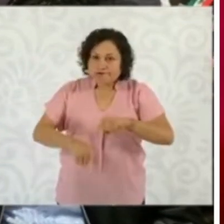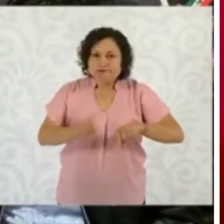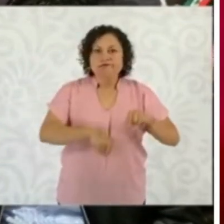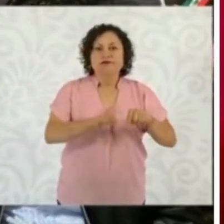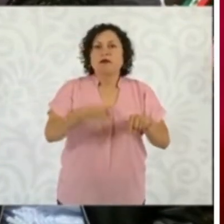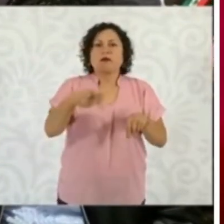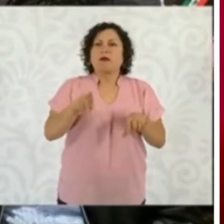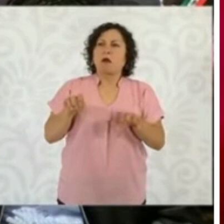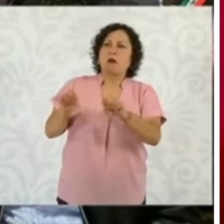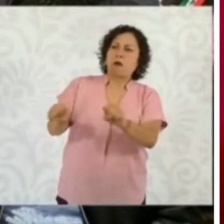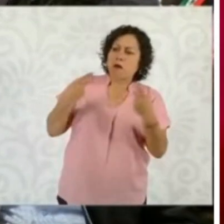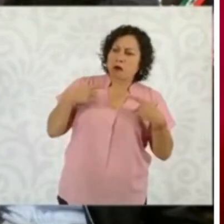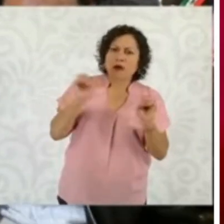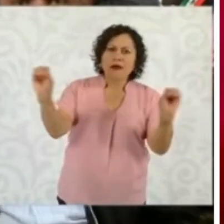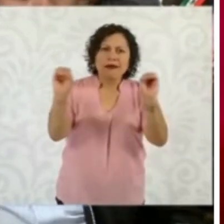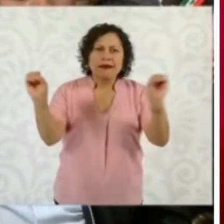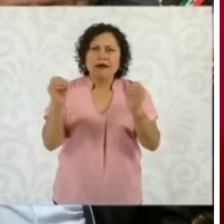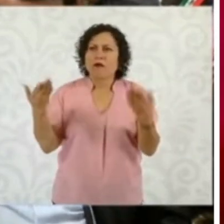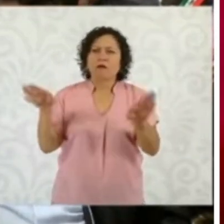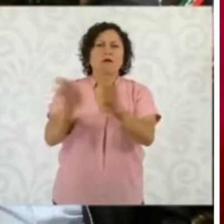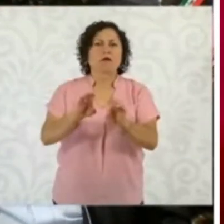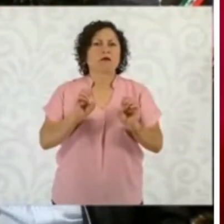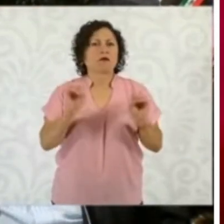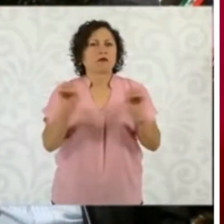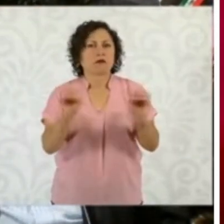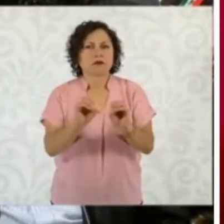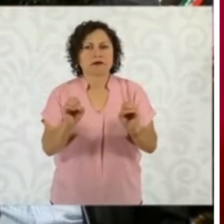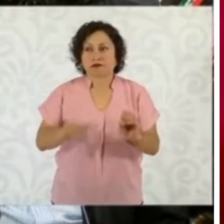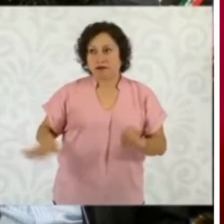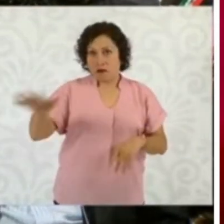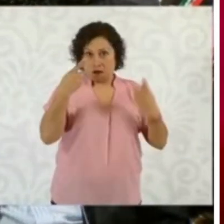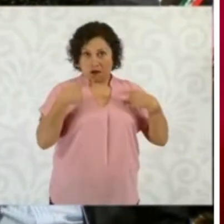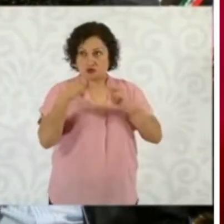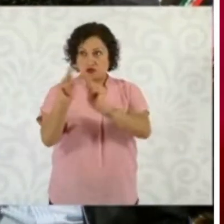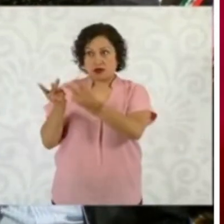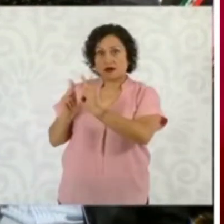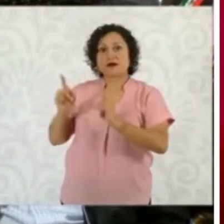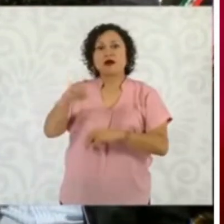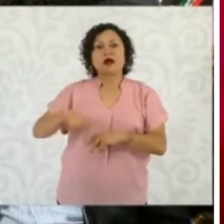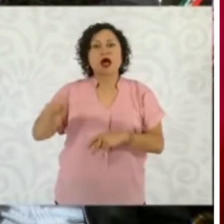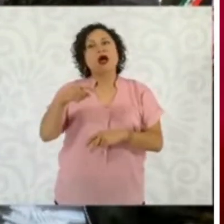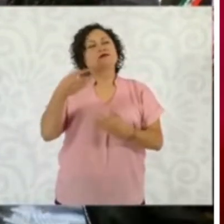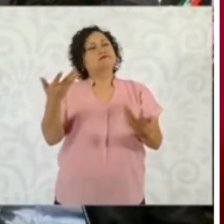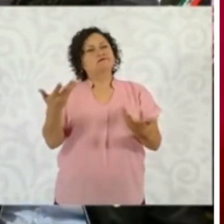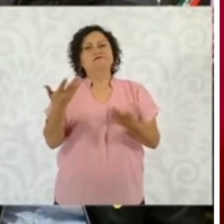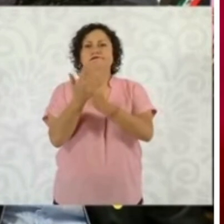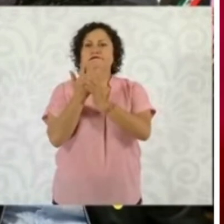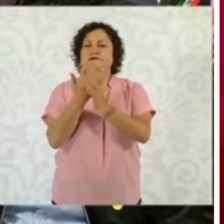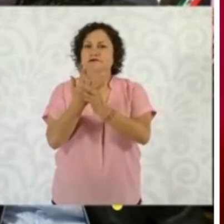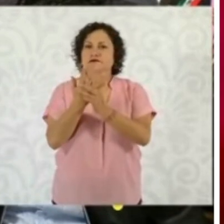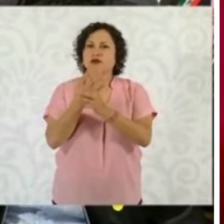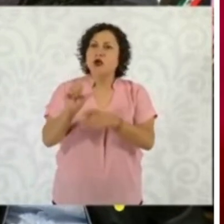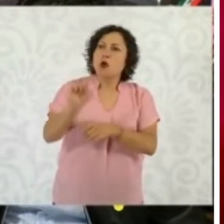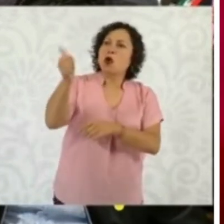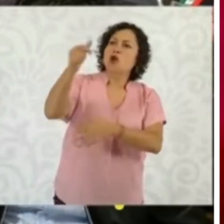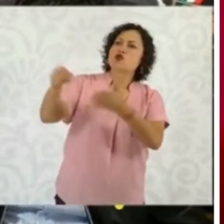sin asegurar el inmueble. Algunos de los pobladores de esta zona, varias zonas en esta entidad, en Puebla, han dicho que han detectado que en